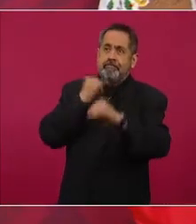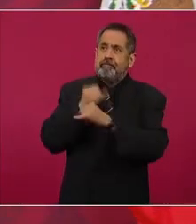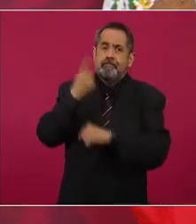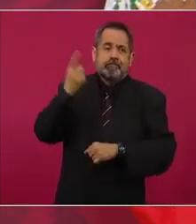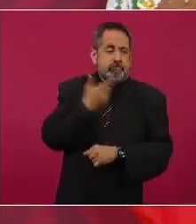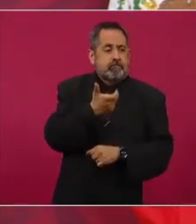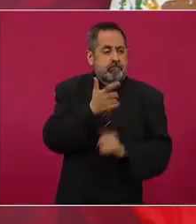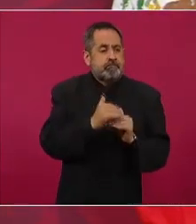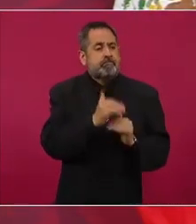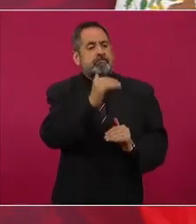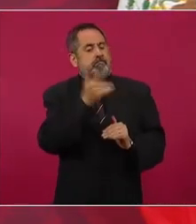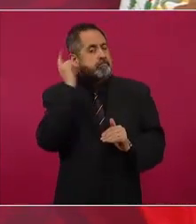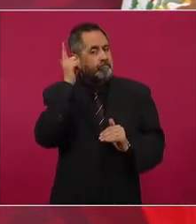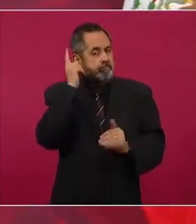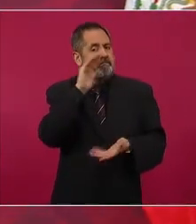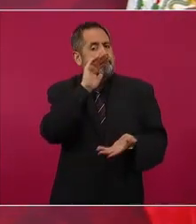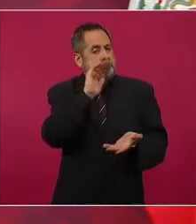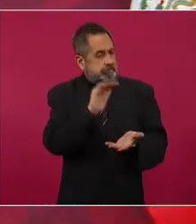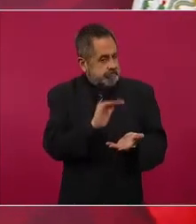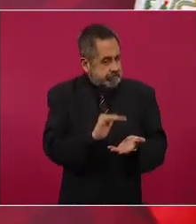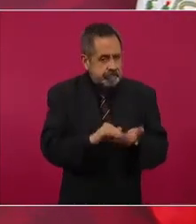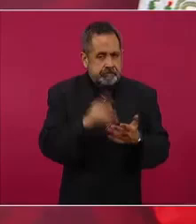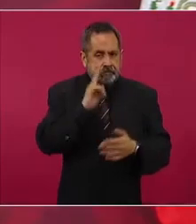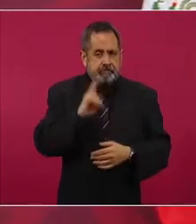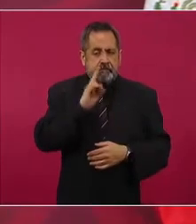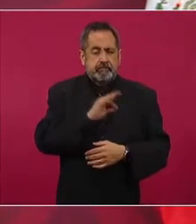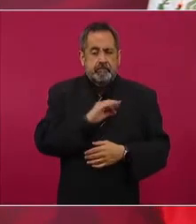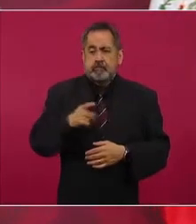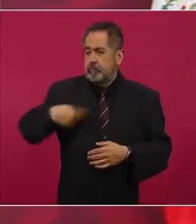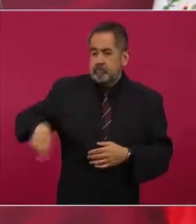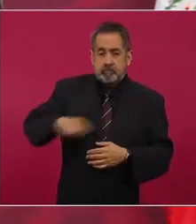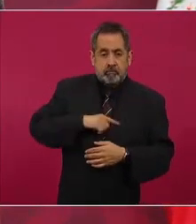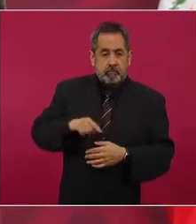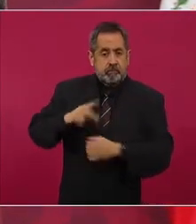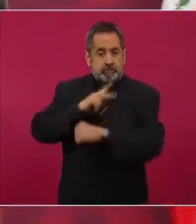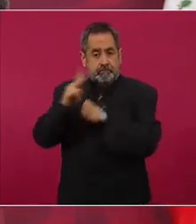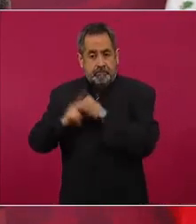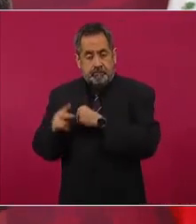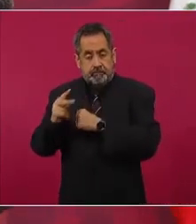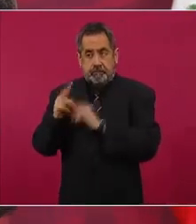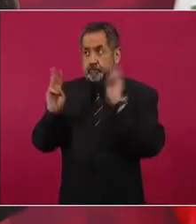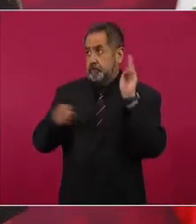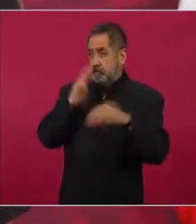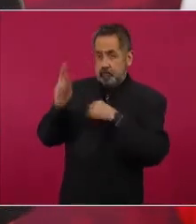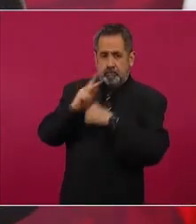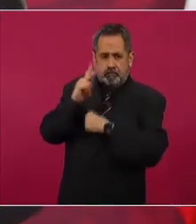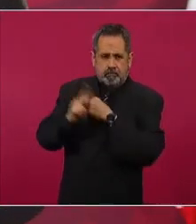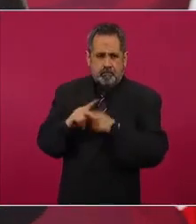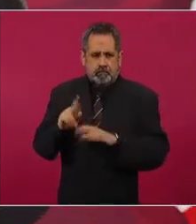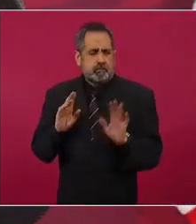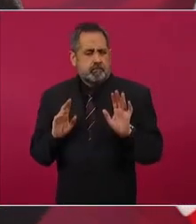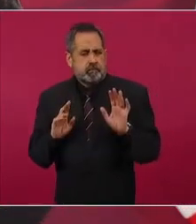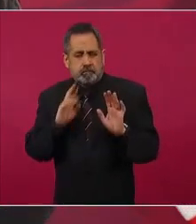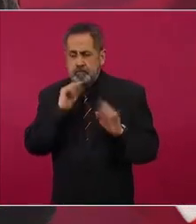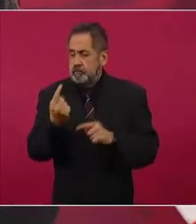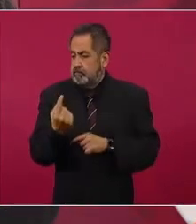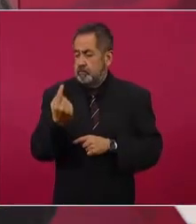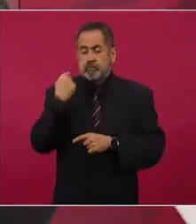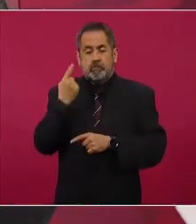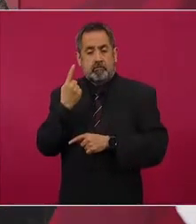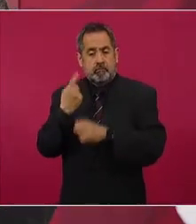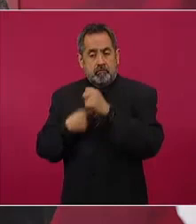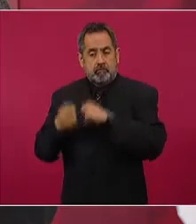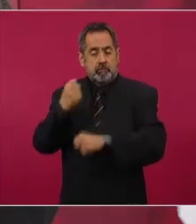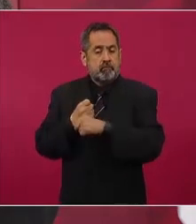a estabilizarse y somos de los pocos países en el mundo que nos preciamos de que el año pasado